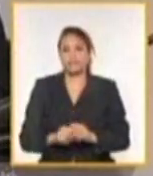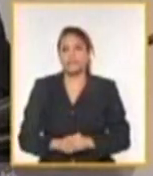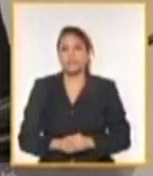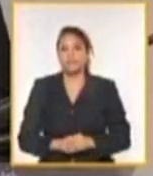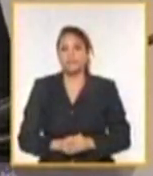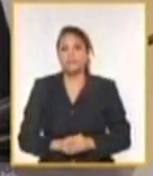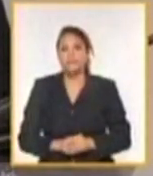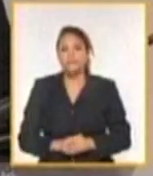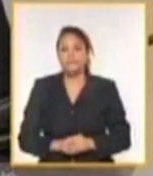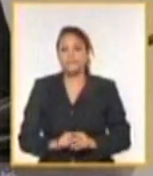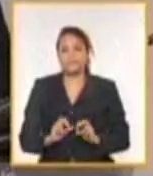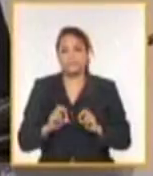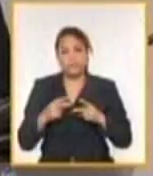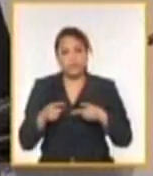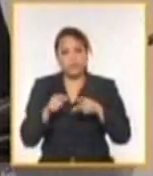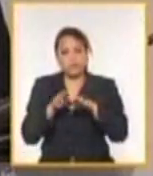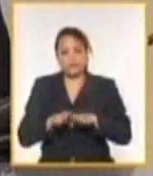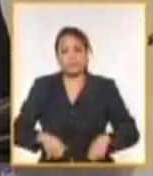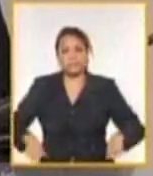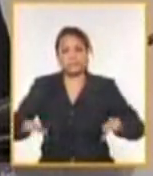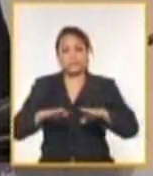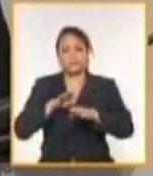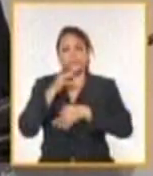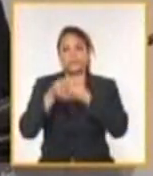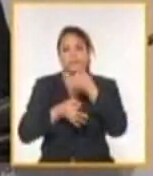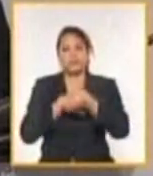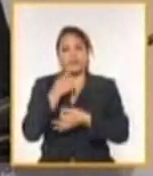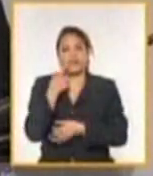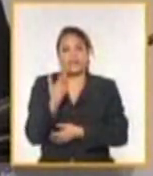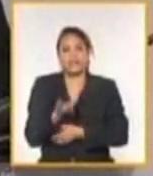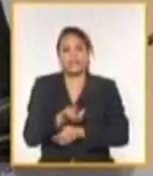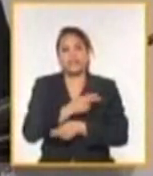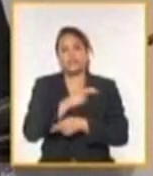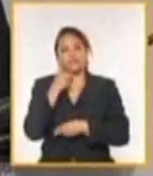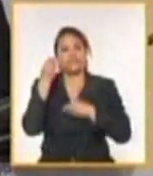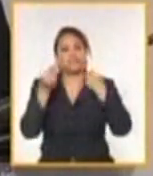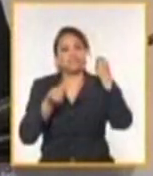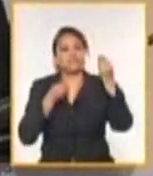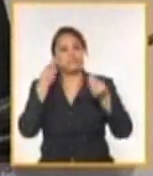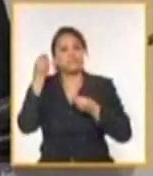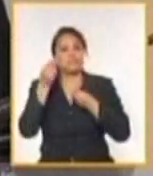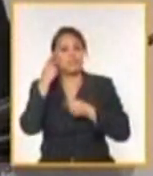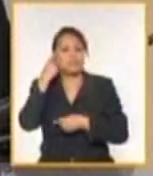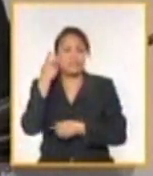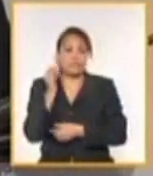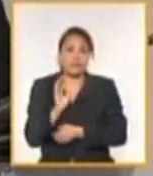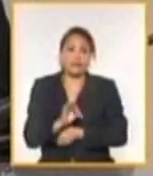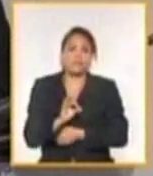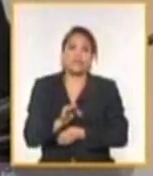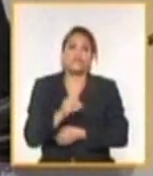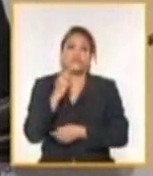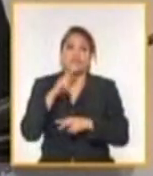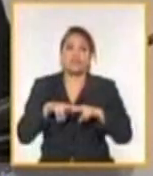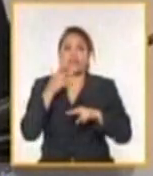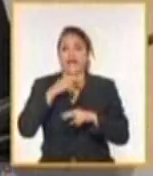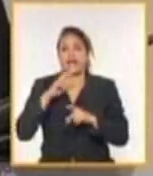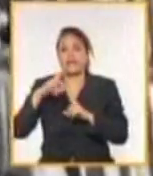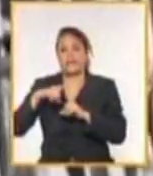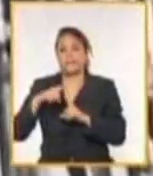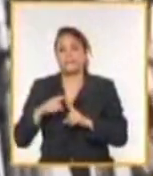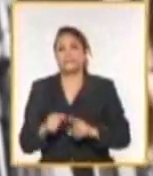volvemos en esta mesa redonda para escuchar sus reflexiones, su pensamiento sobre Armando Har.